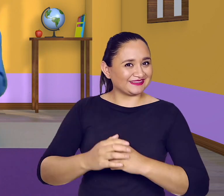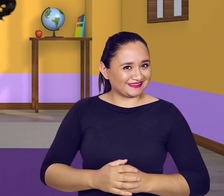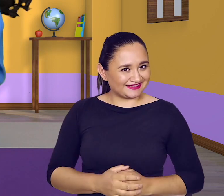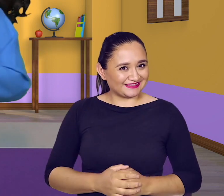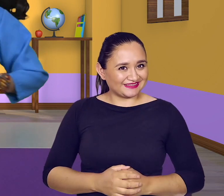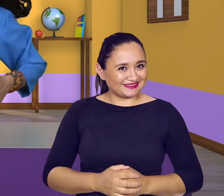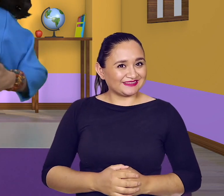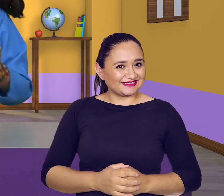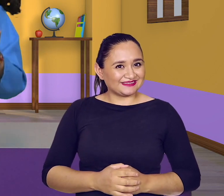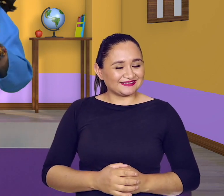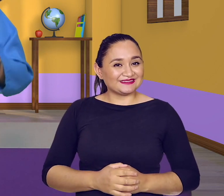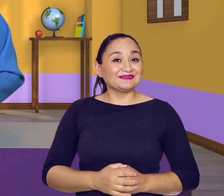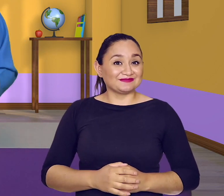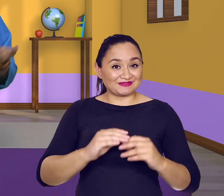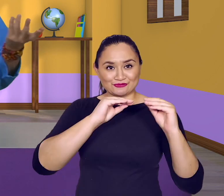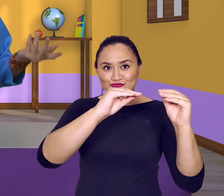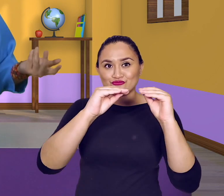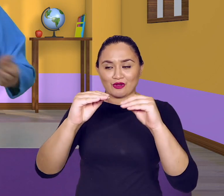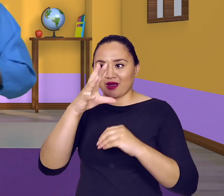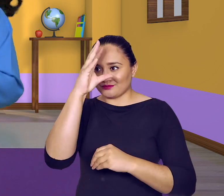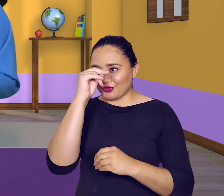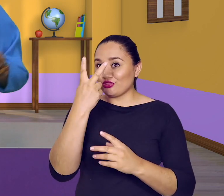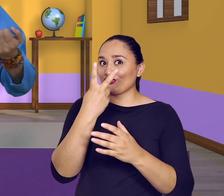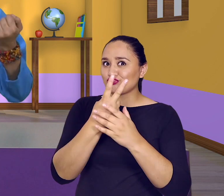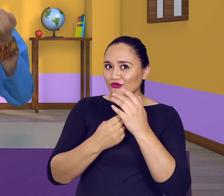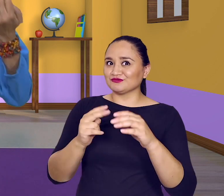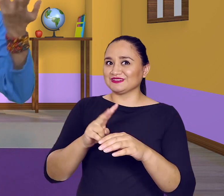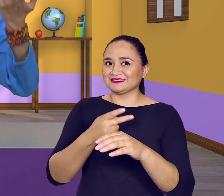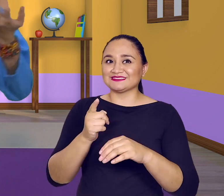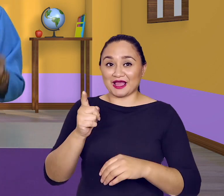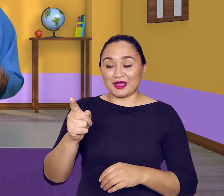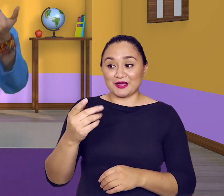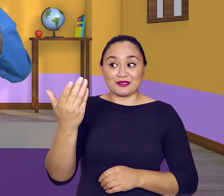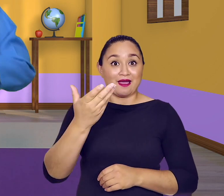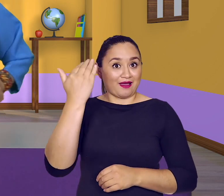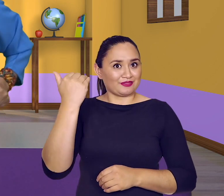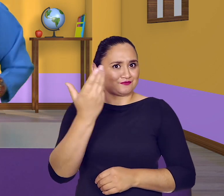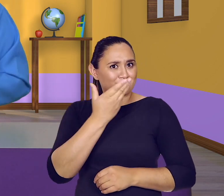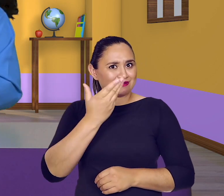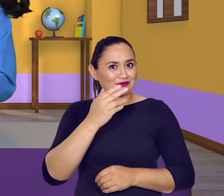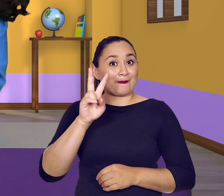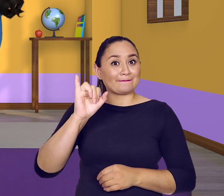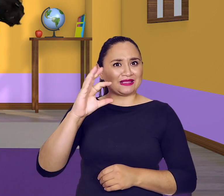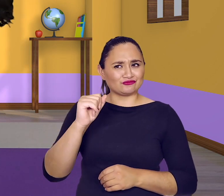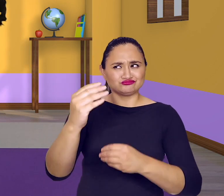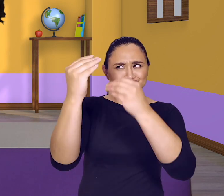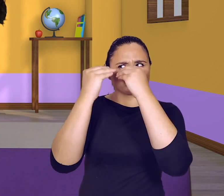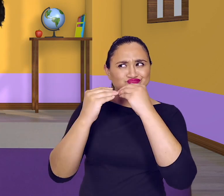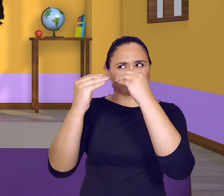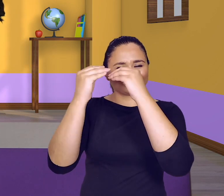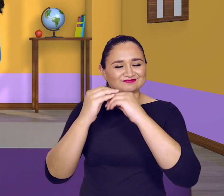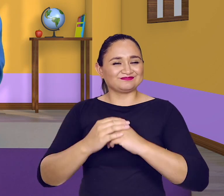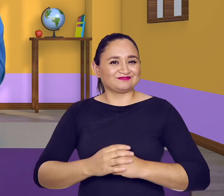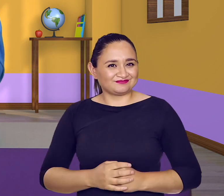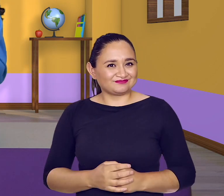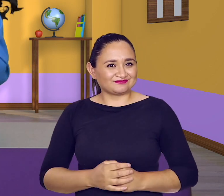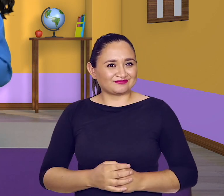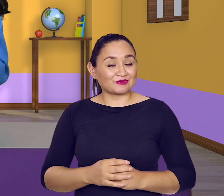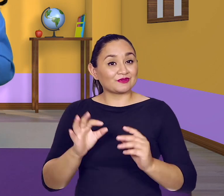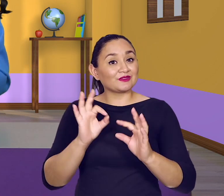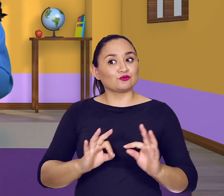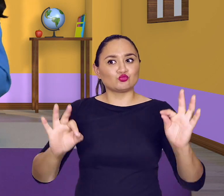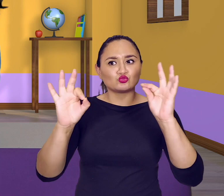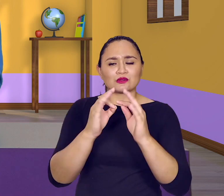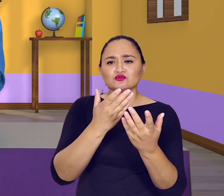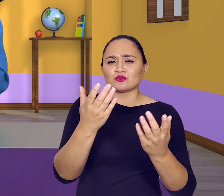enseñó a prince veces y un maestro víctor hugo maestro muy querido entonces debes de